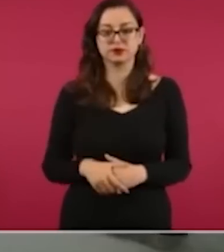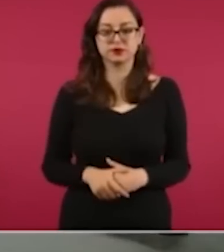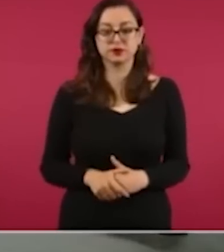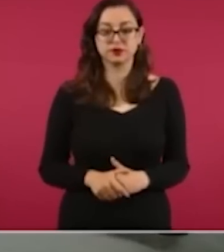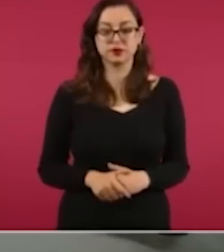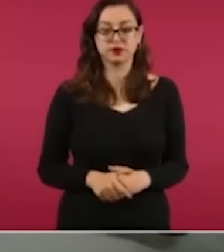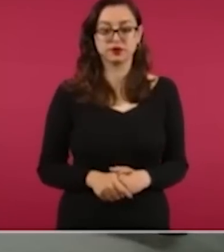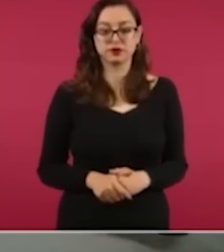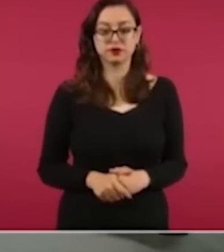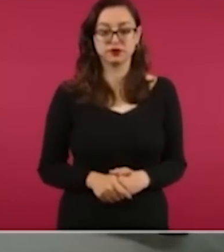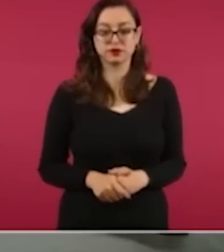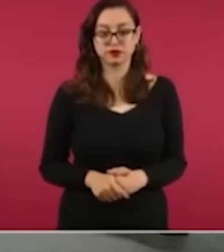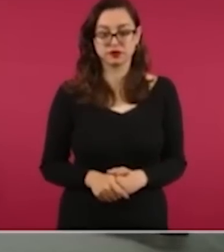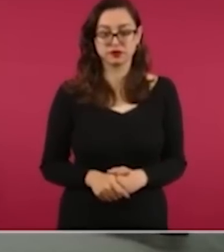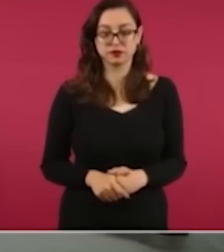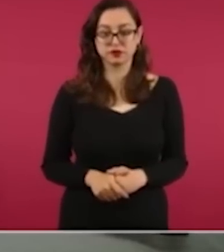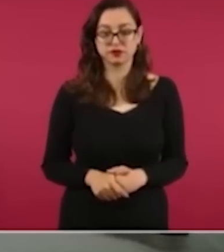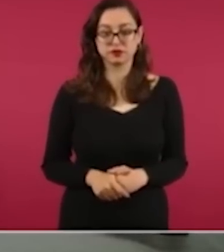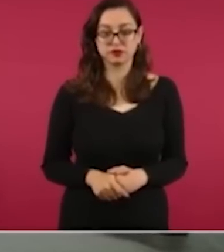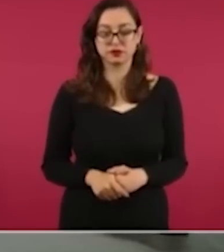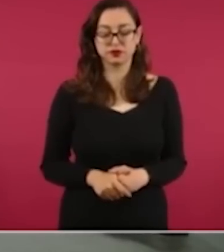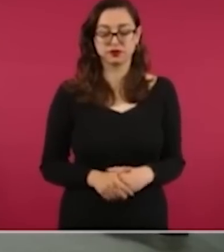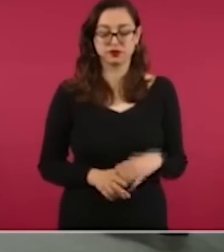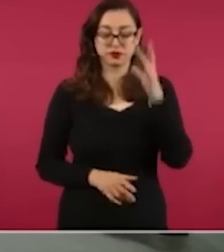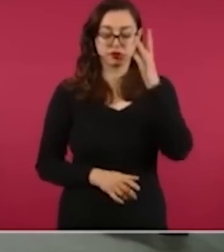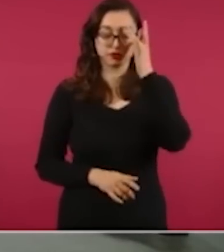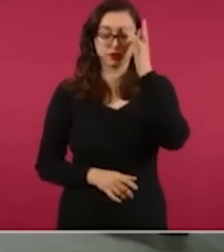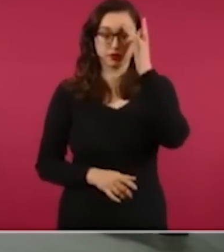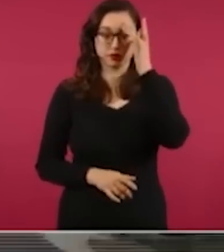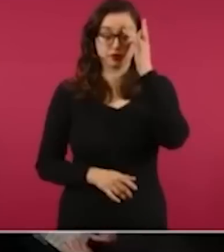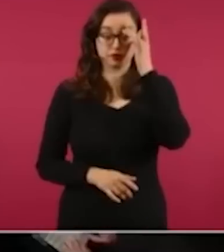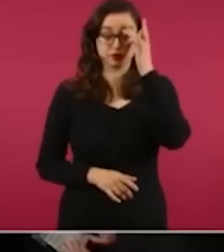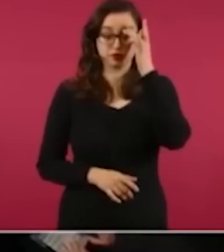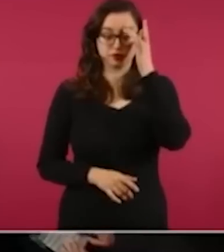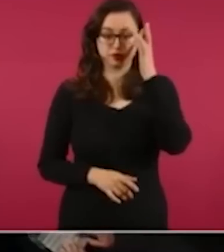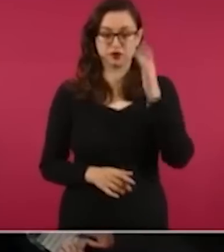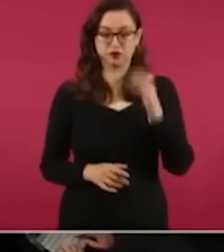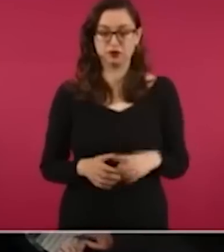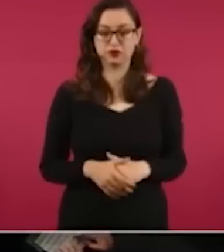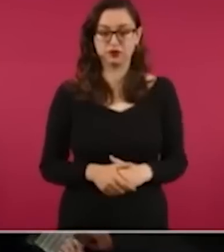comentó que habría como que no podía fumar algunas